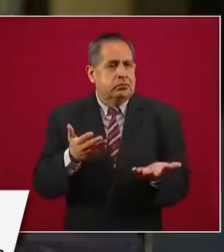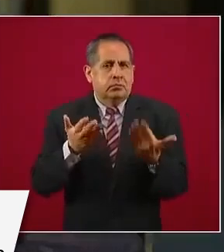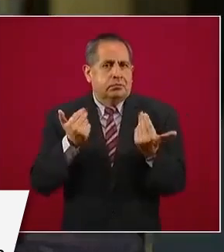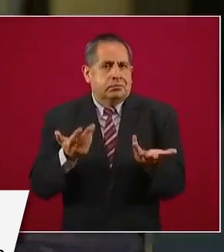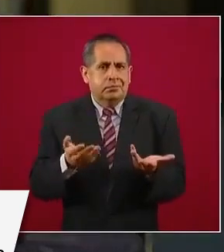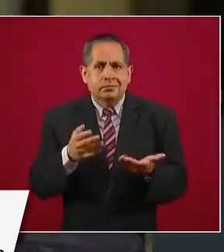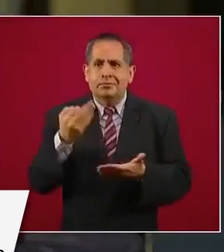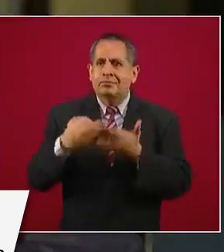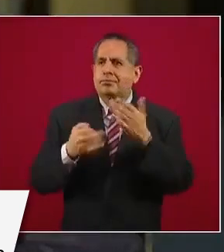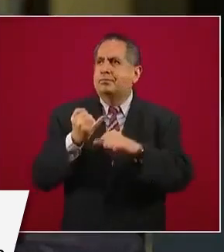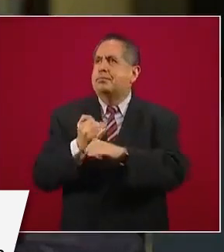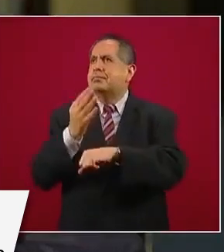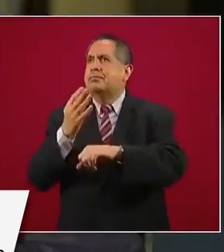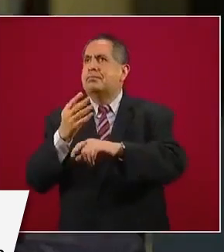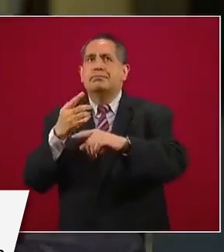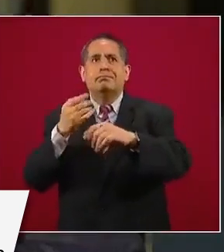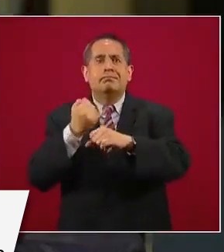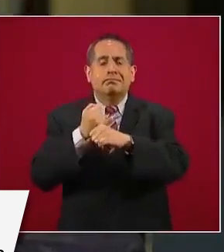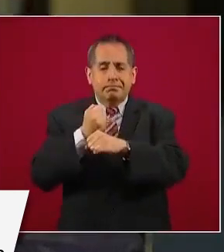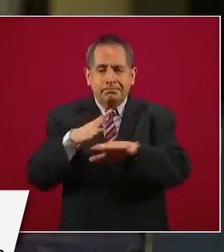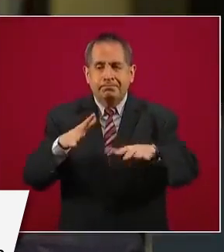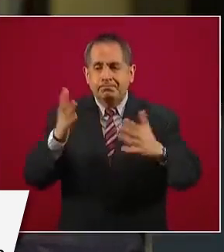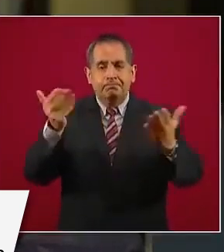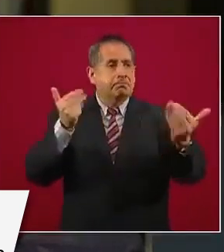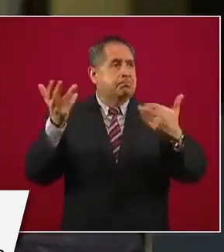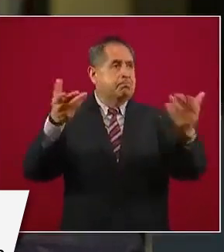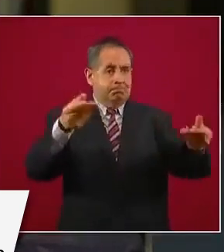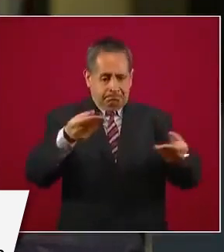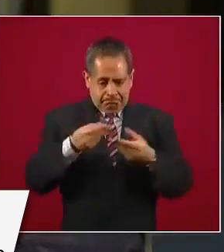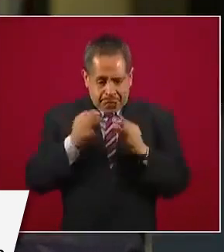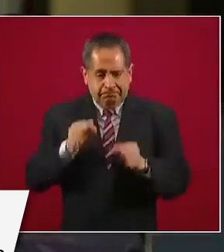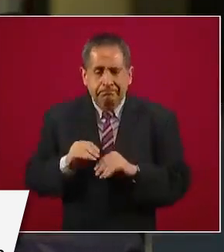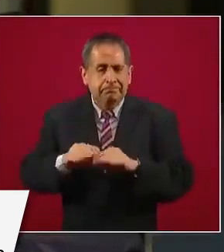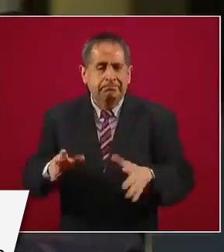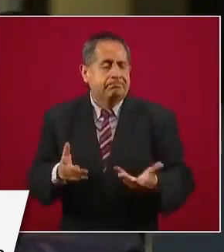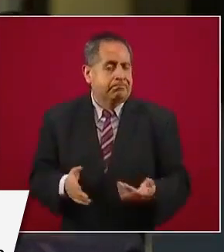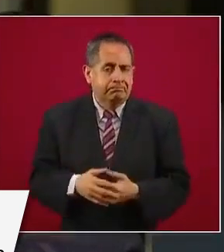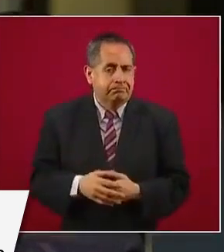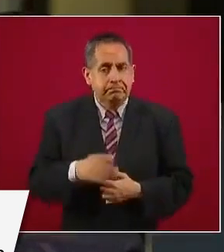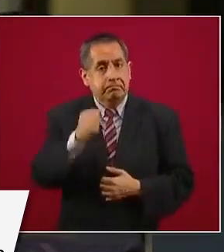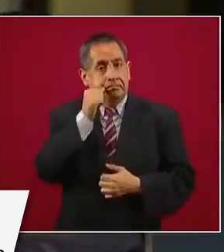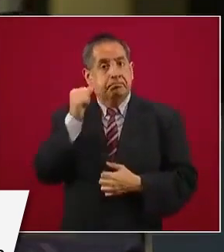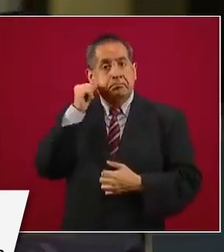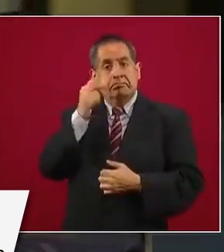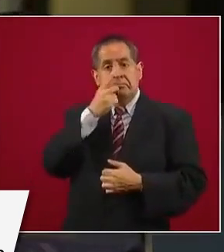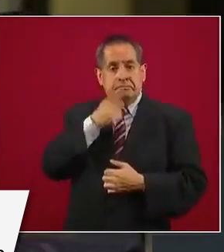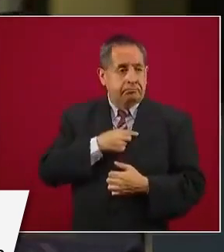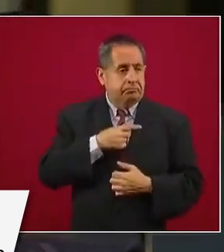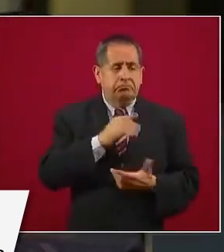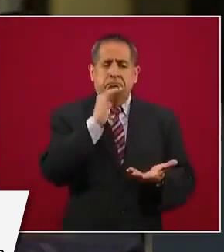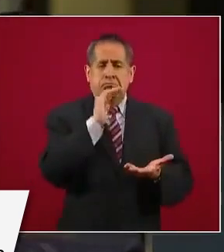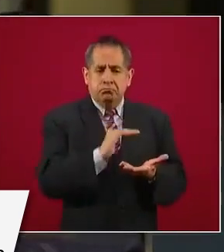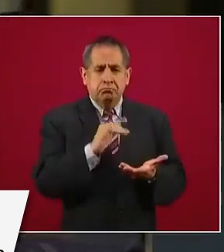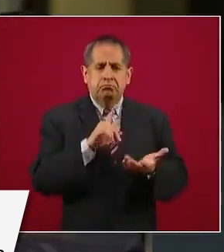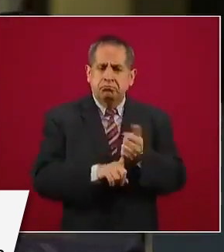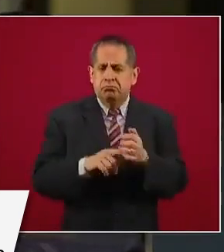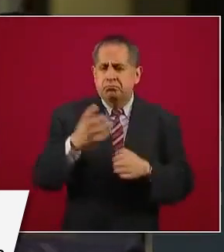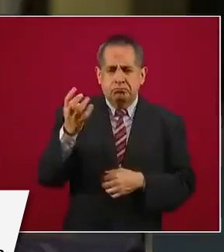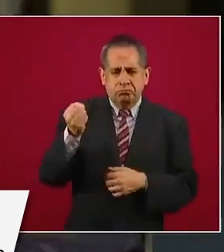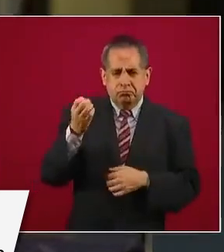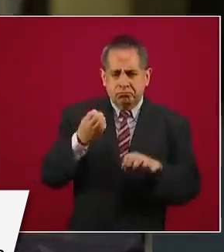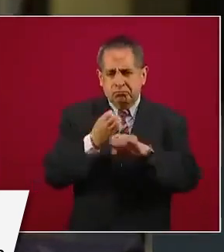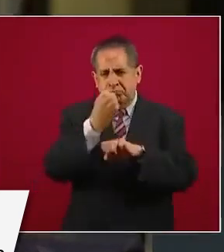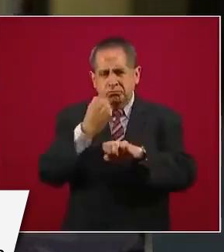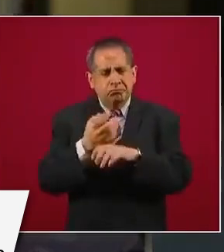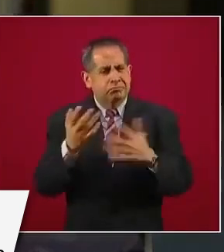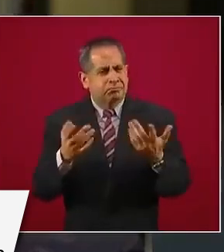los estados actualizada. Usted ayer decía que la pandemia va bajando, que son 9 los estados que